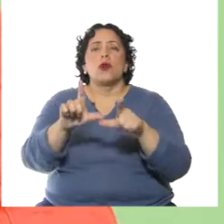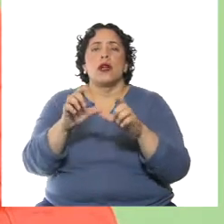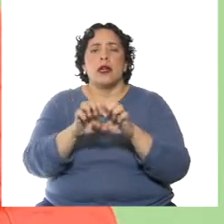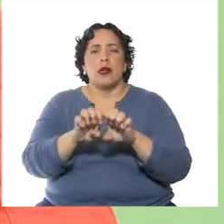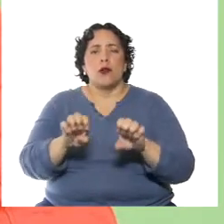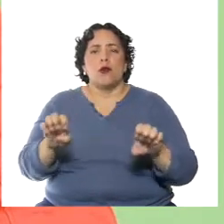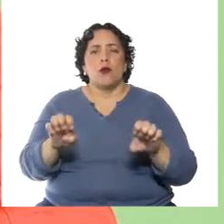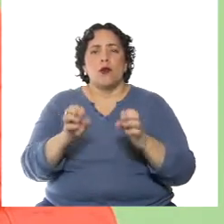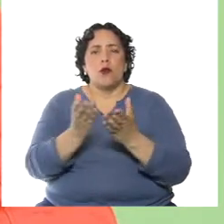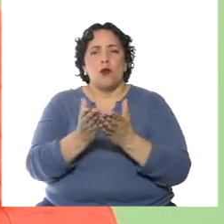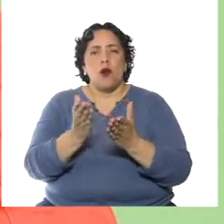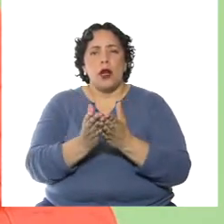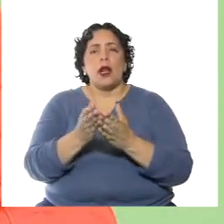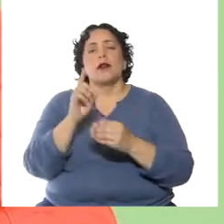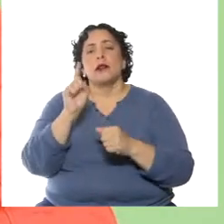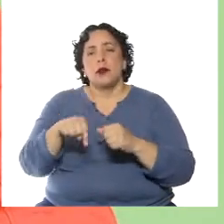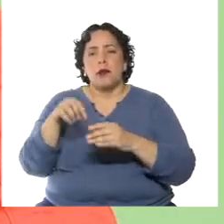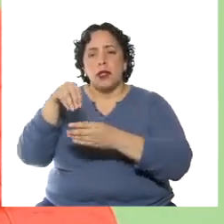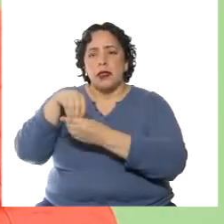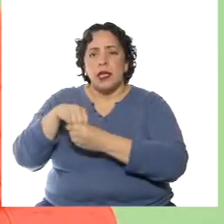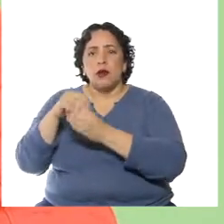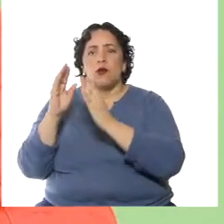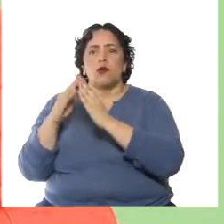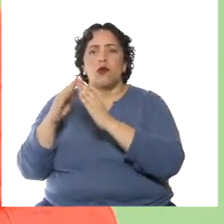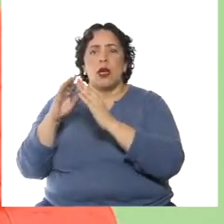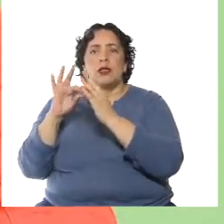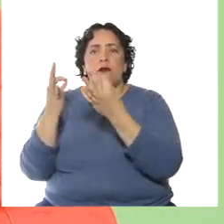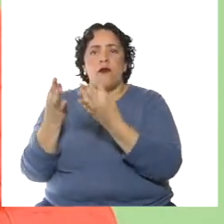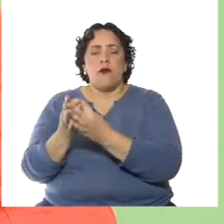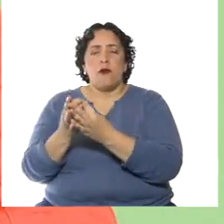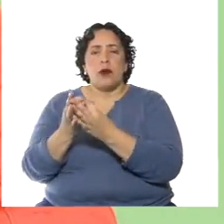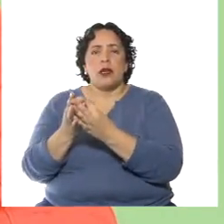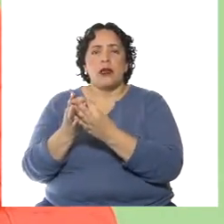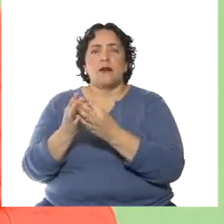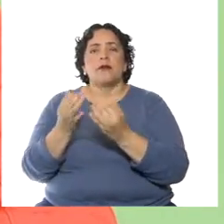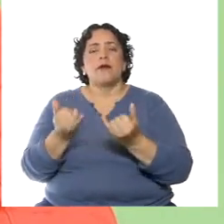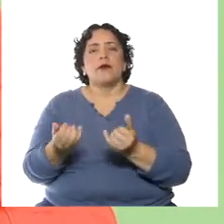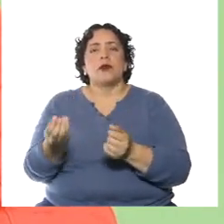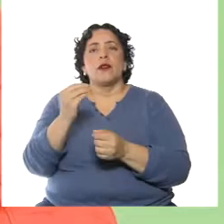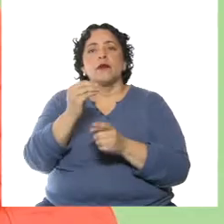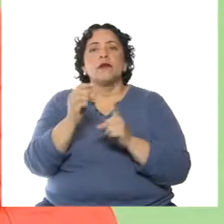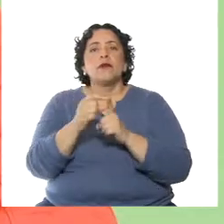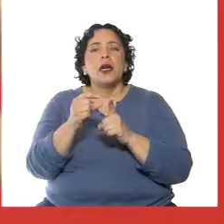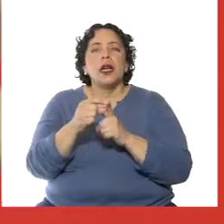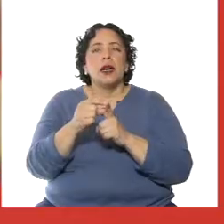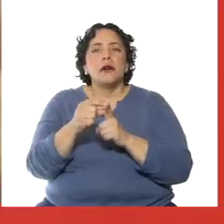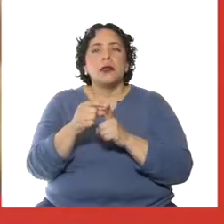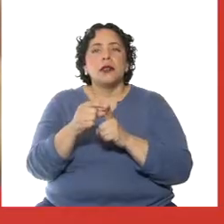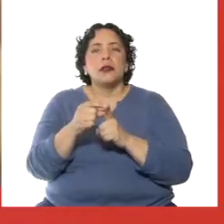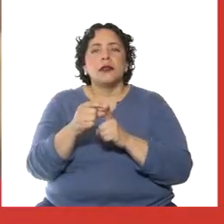inicial, pero también dentro de su familia. Y aquí esta palabra, miren qué bonita es,